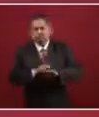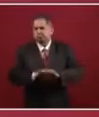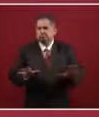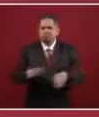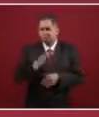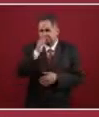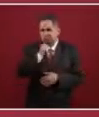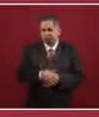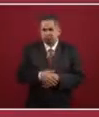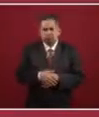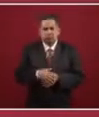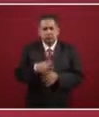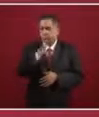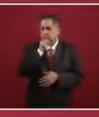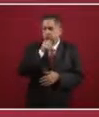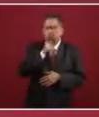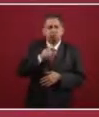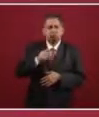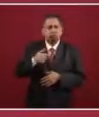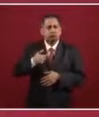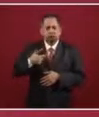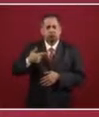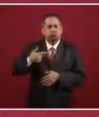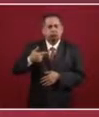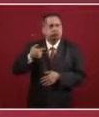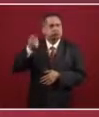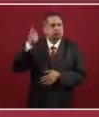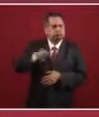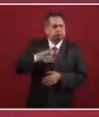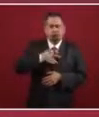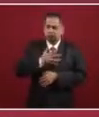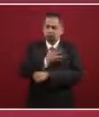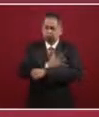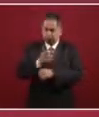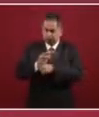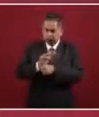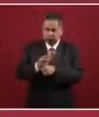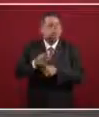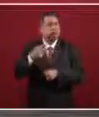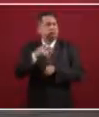se puede gobernar un país si no se tiene autoridad moral.